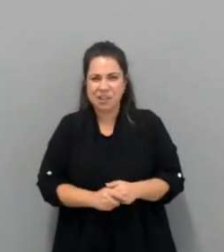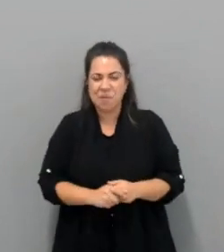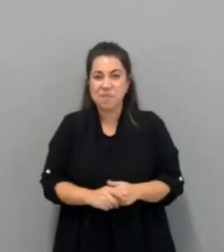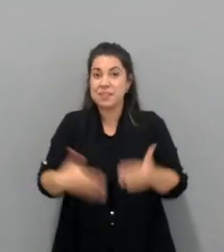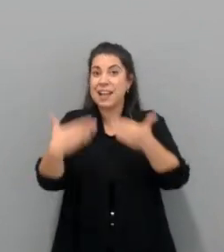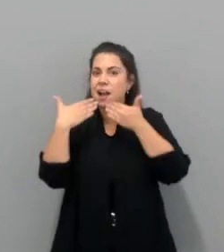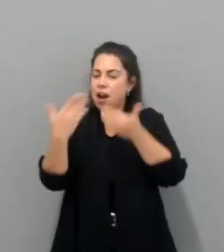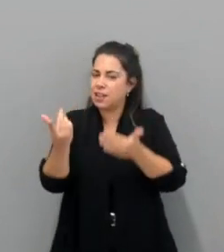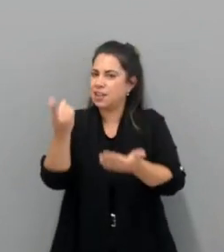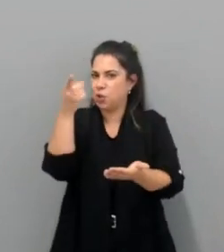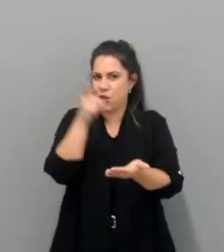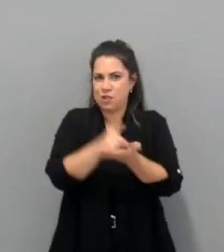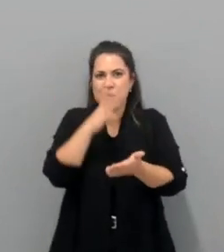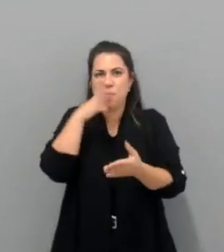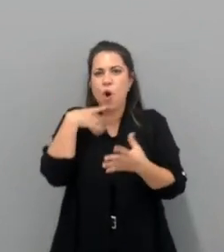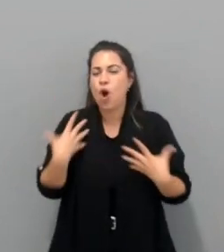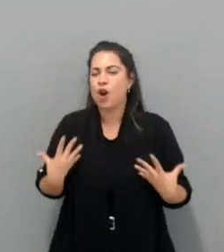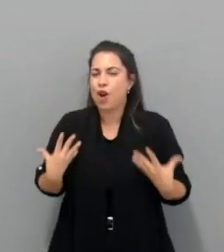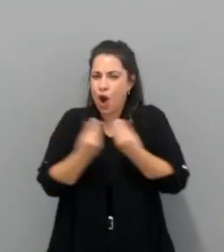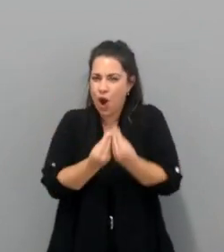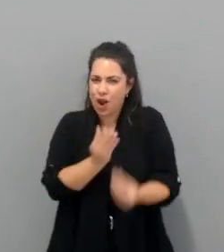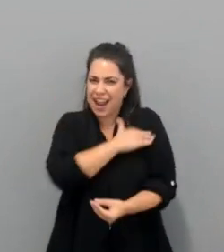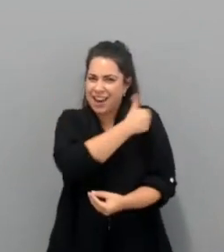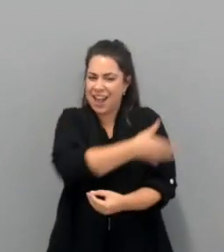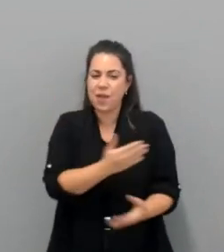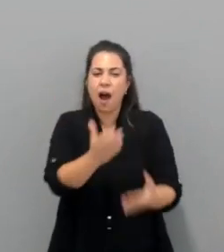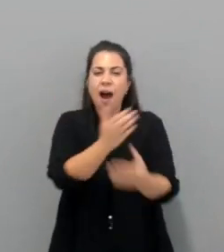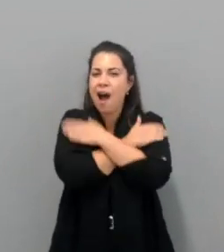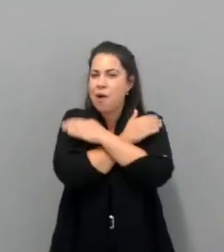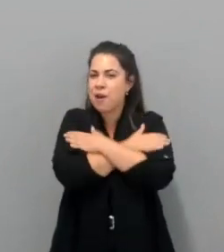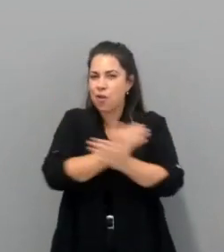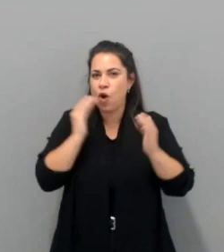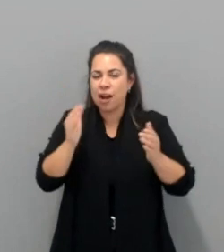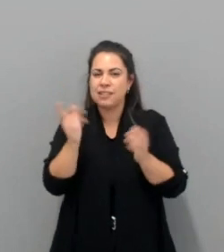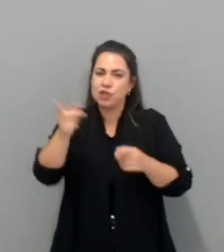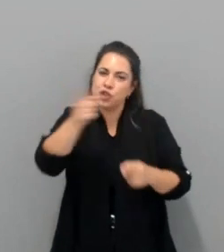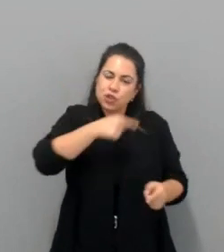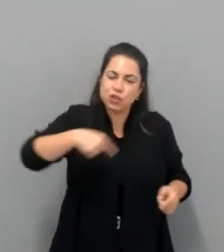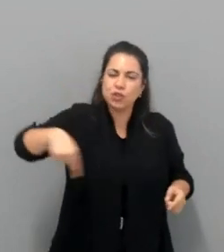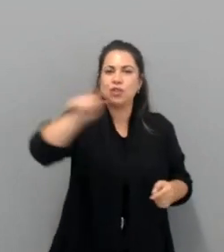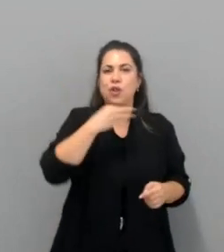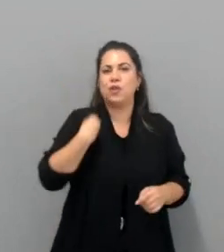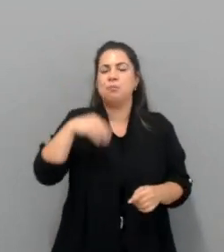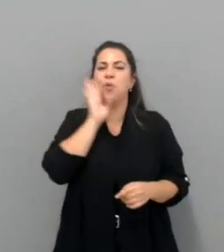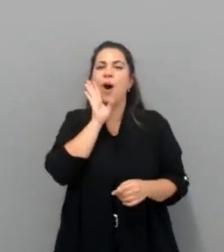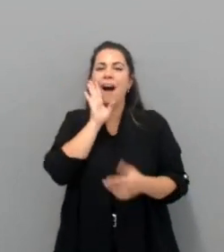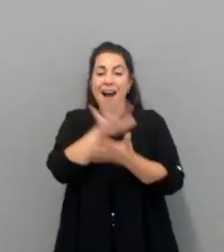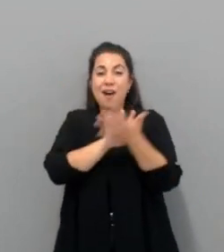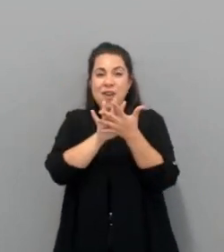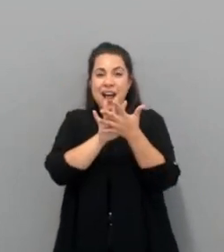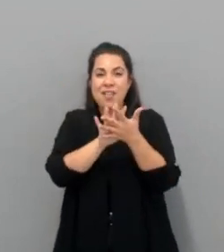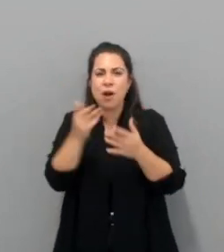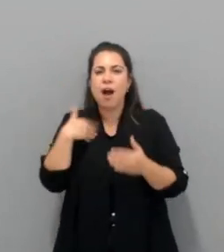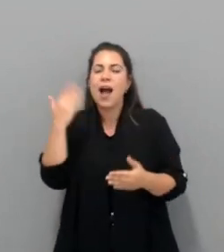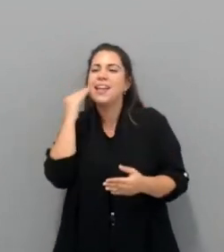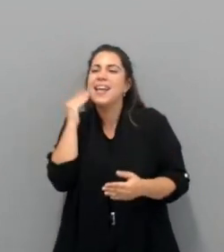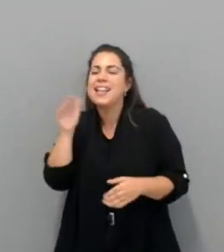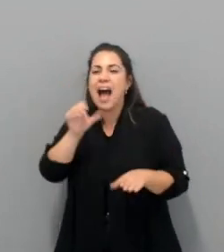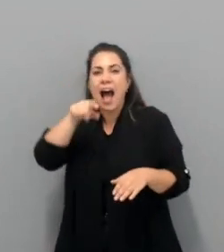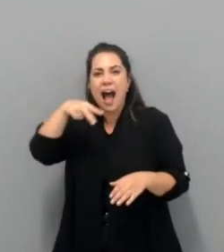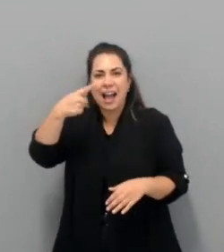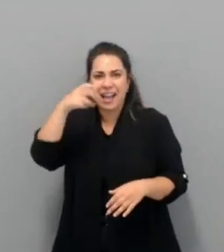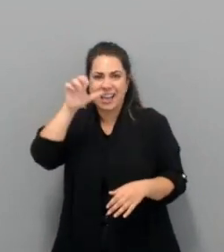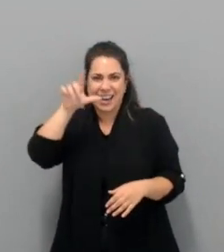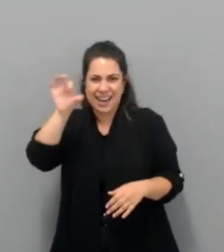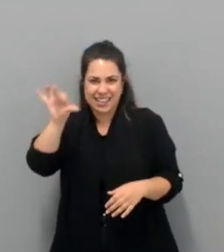Gracias de nuevo por acompañarnos. Un abrazo enorme para todos y, como os decía, querida Ángeles, cuando